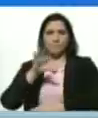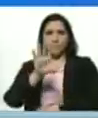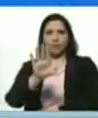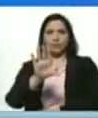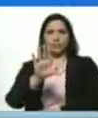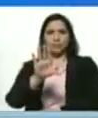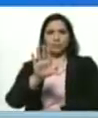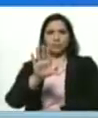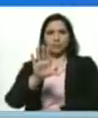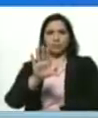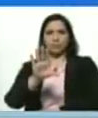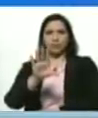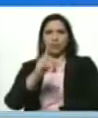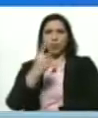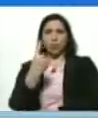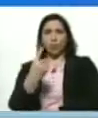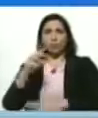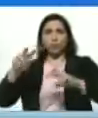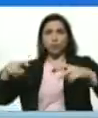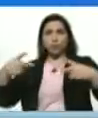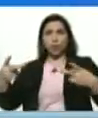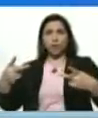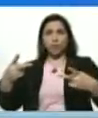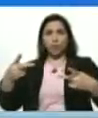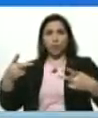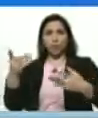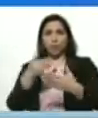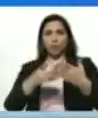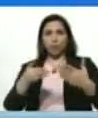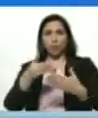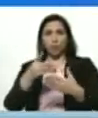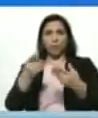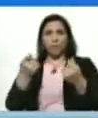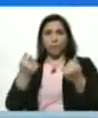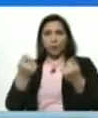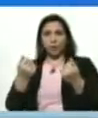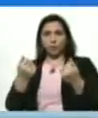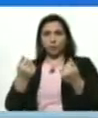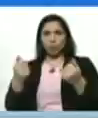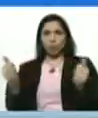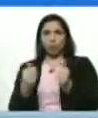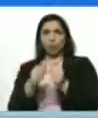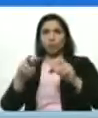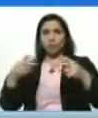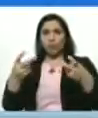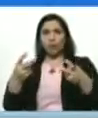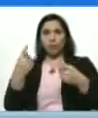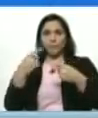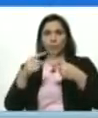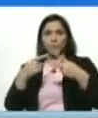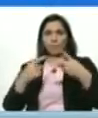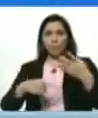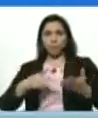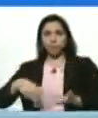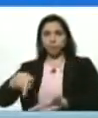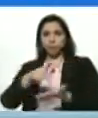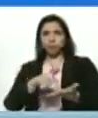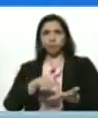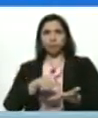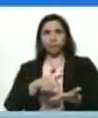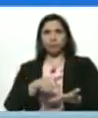en un nuevo esquema de precios y con un nuevo esquema de participación